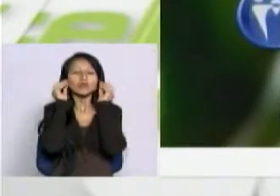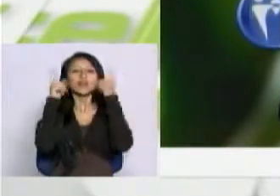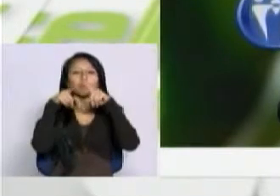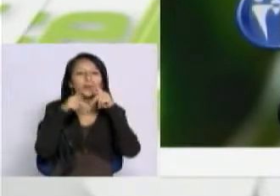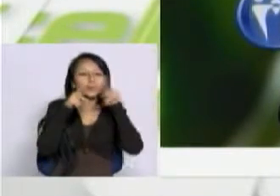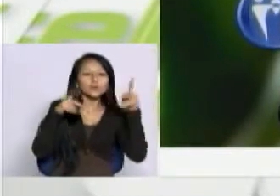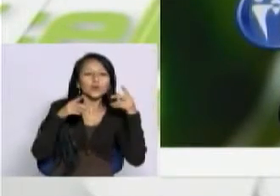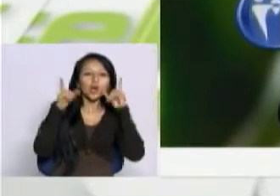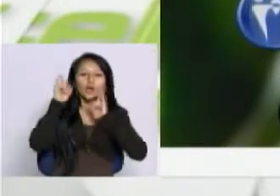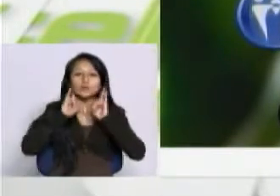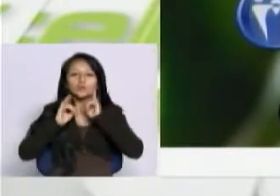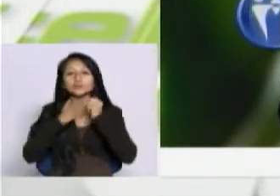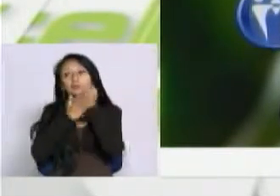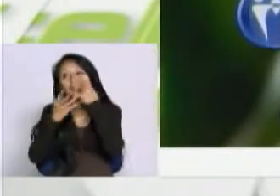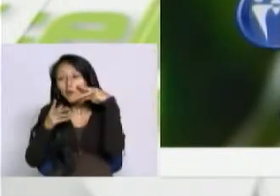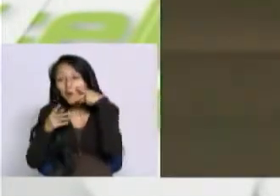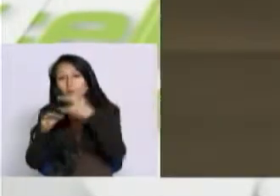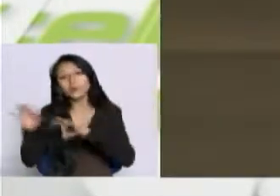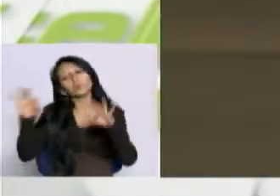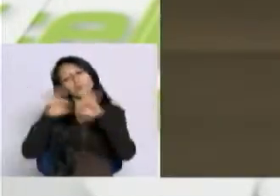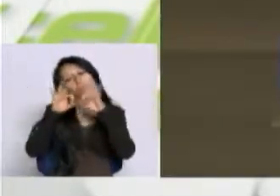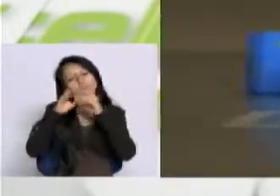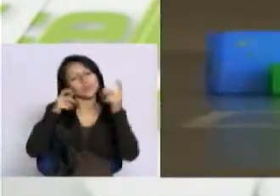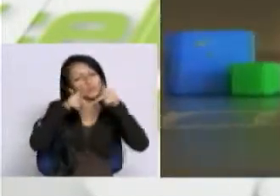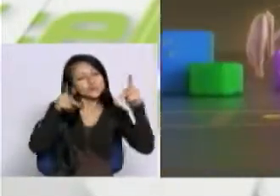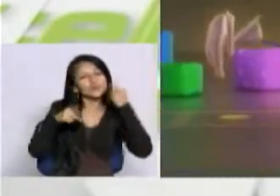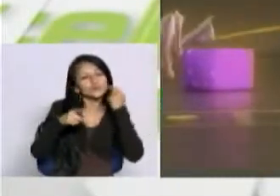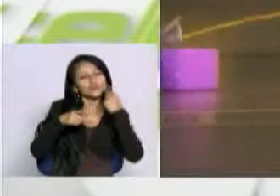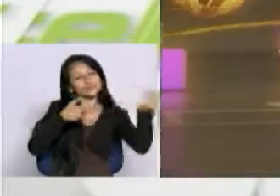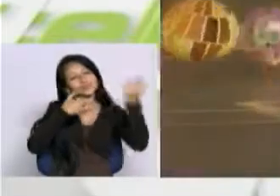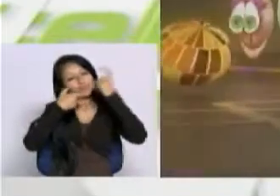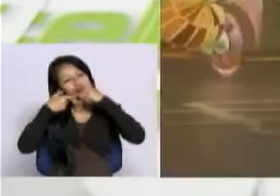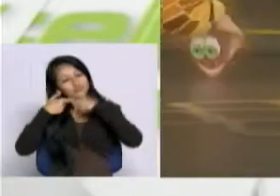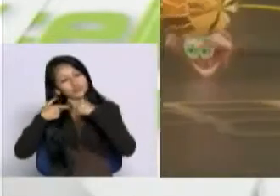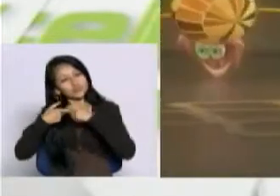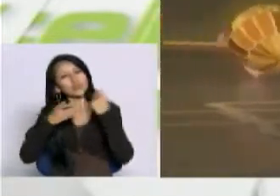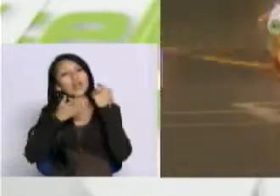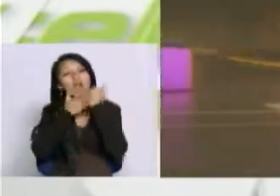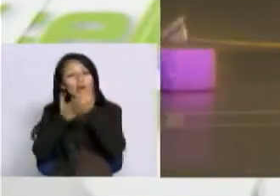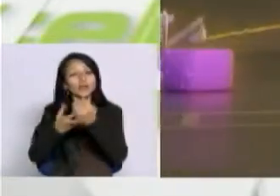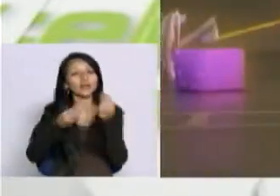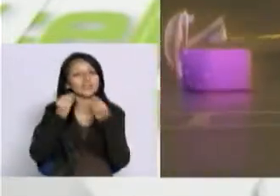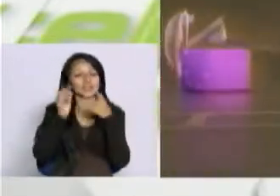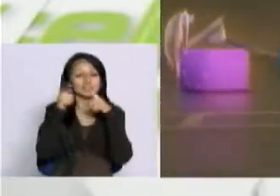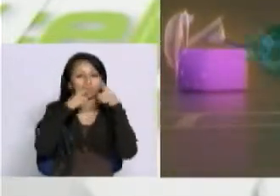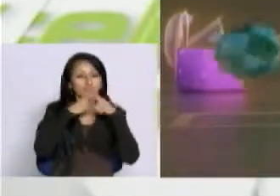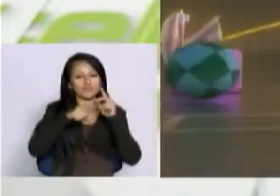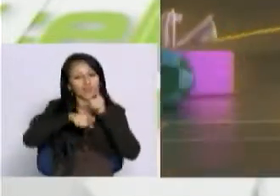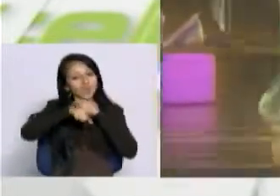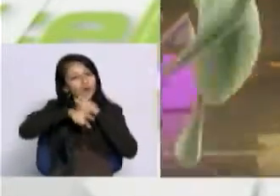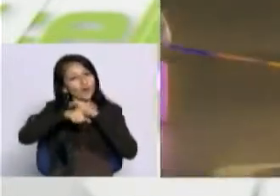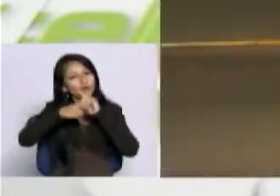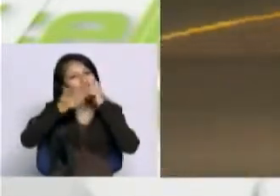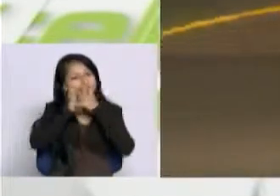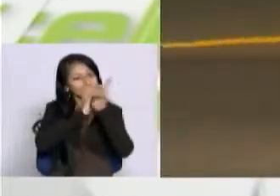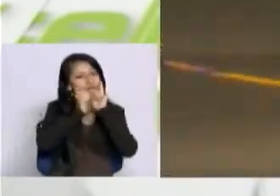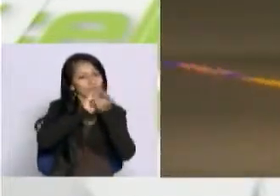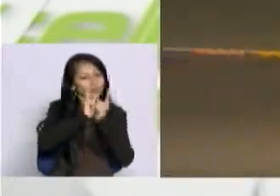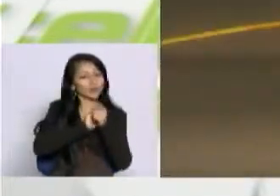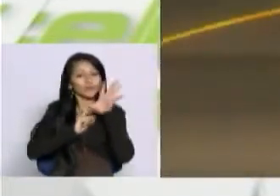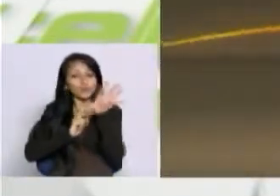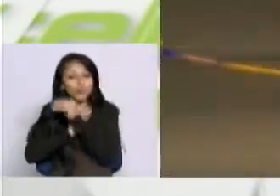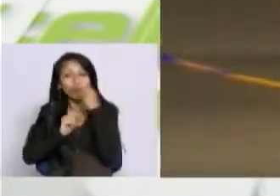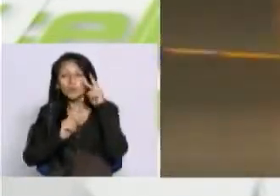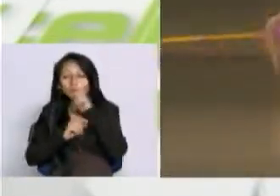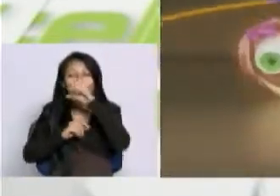acerca de la importancia de la cultura de la inclusión. Por lo cual, pasamos a describirle los horarios de emisión de algunos de los programas para que ustedes